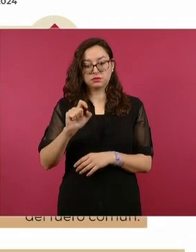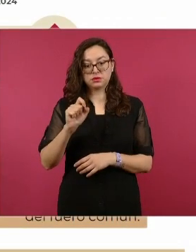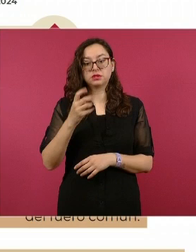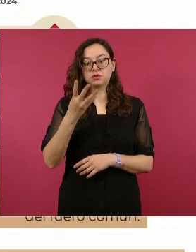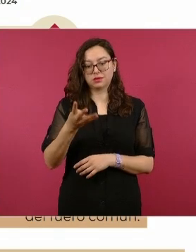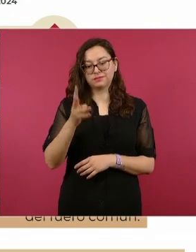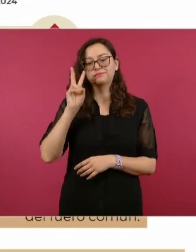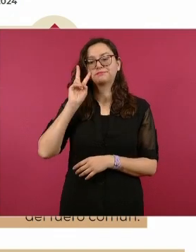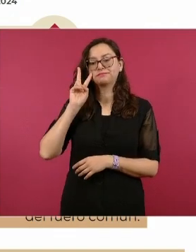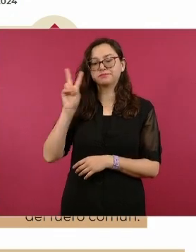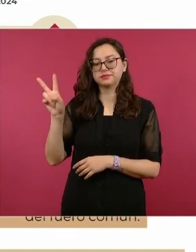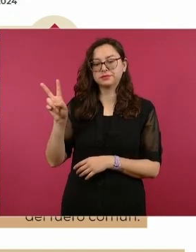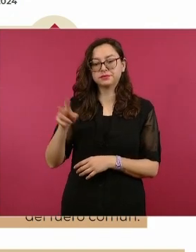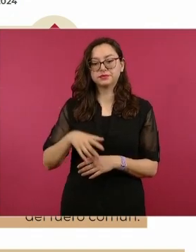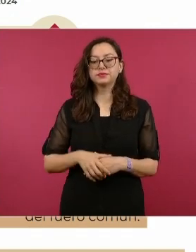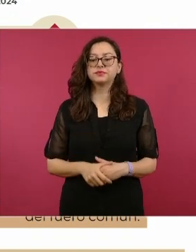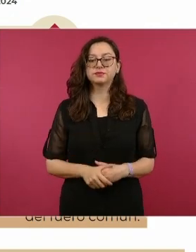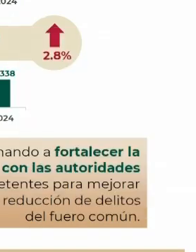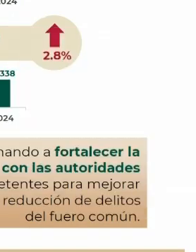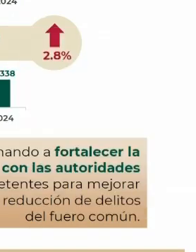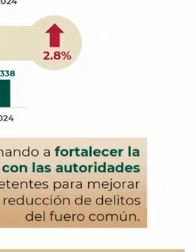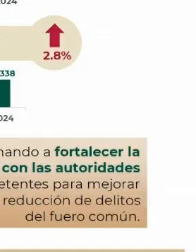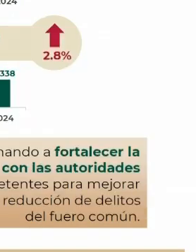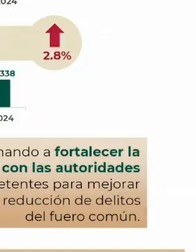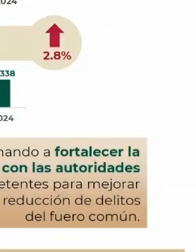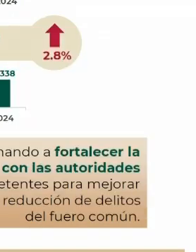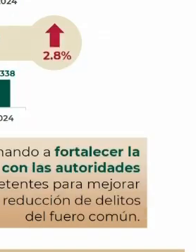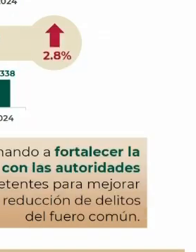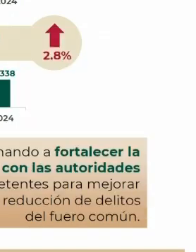de los delitos del fuero común se tienen